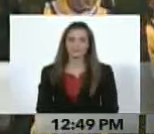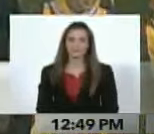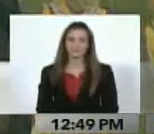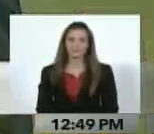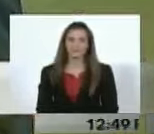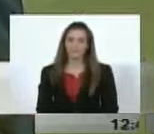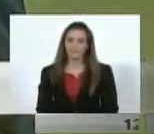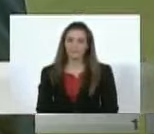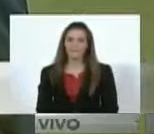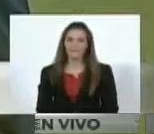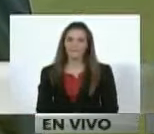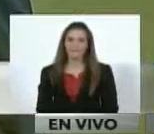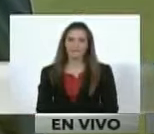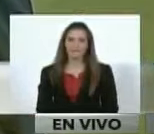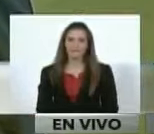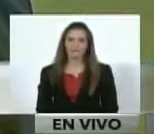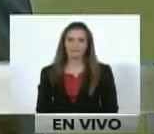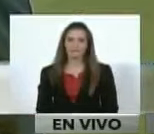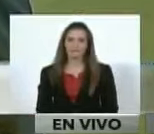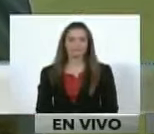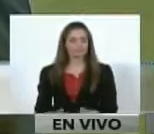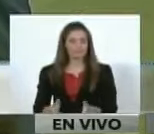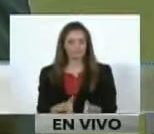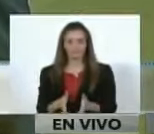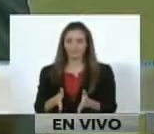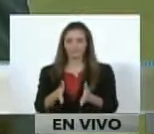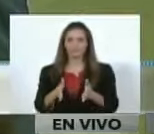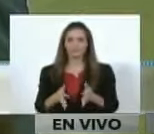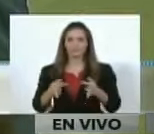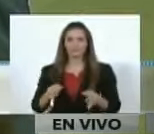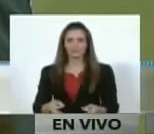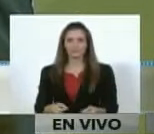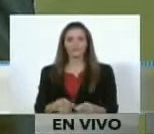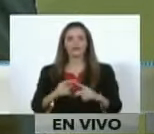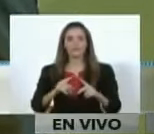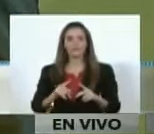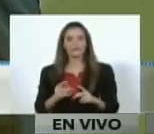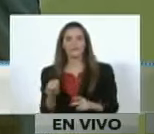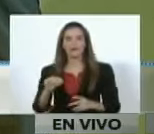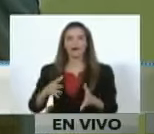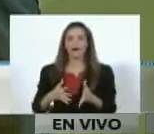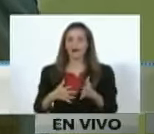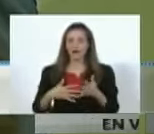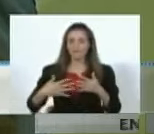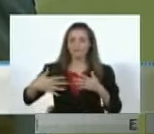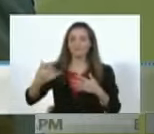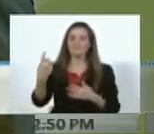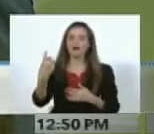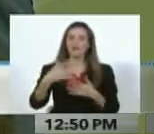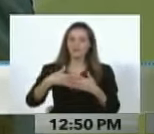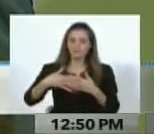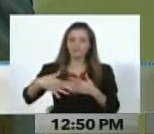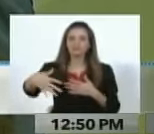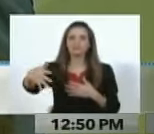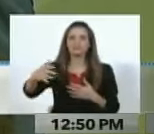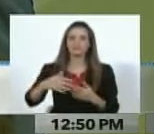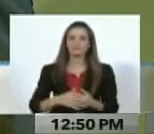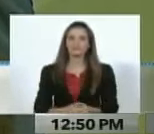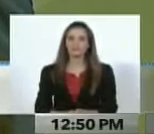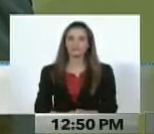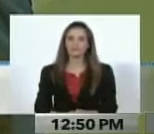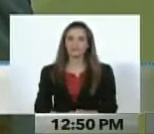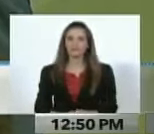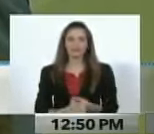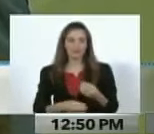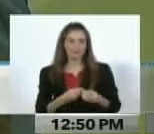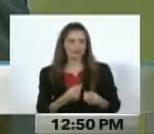un gran camino, pero es más grande el camino que falta por hacer que el que se